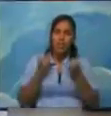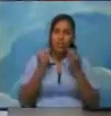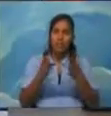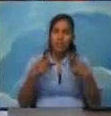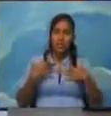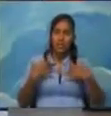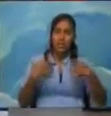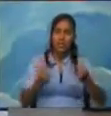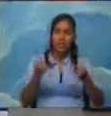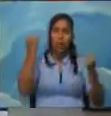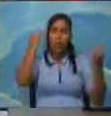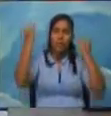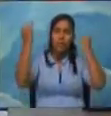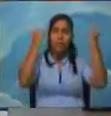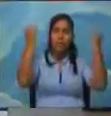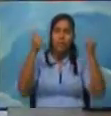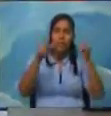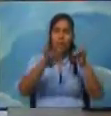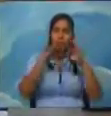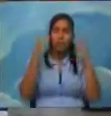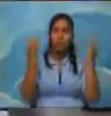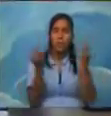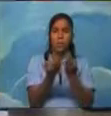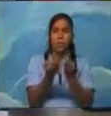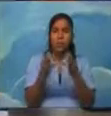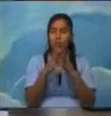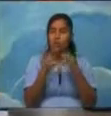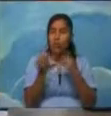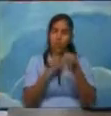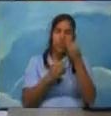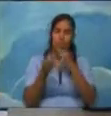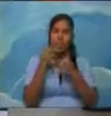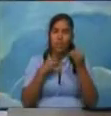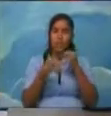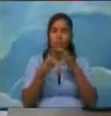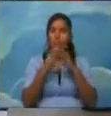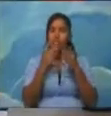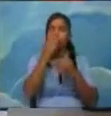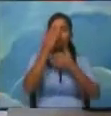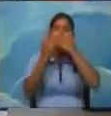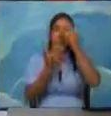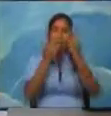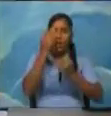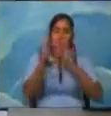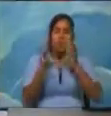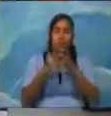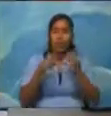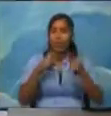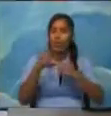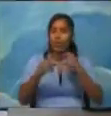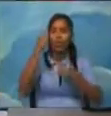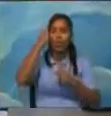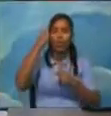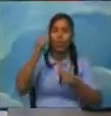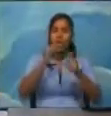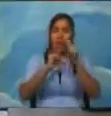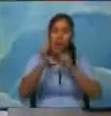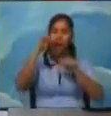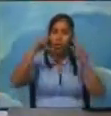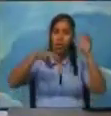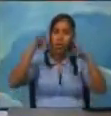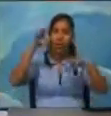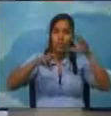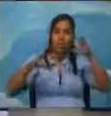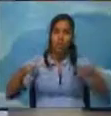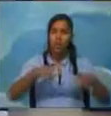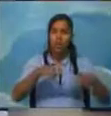la inteligencia, la familia, los alimentos, el aire que respiramos, el agua de la lluvia, los